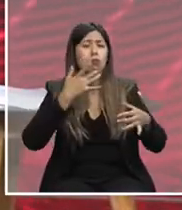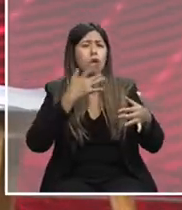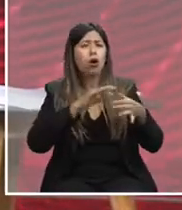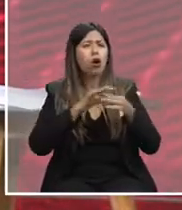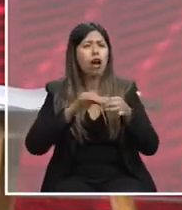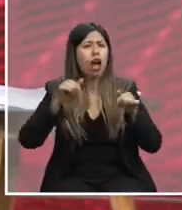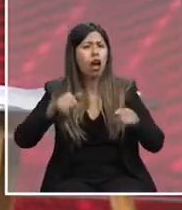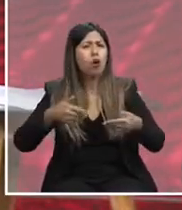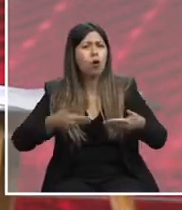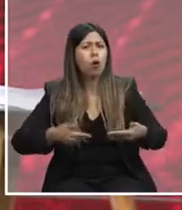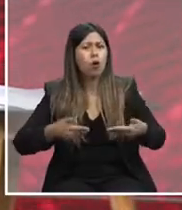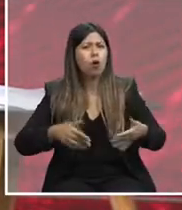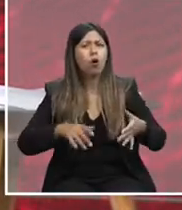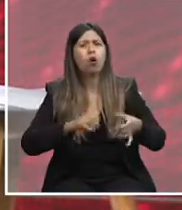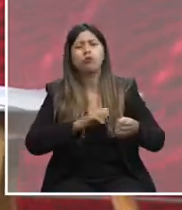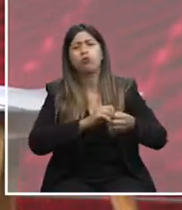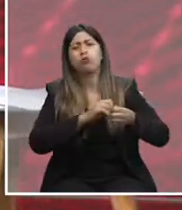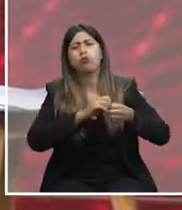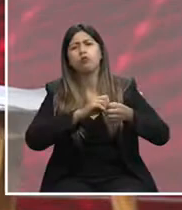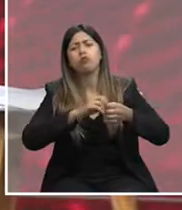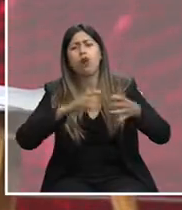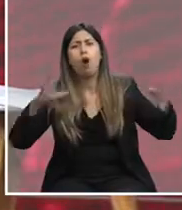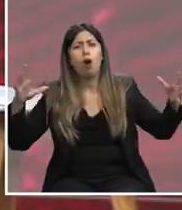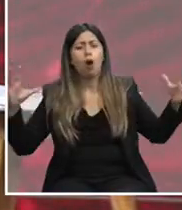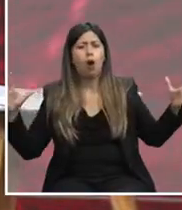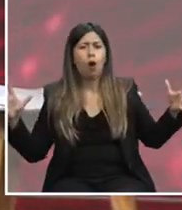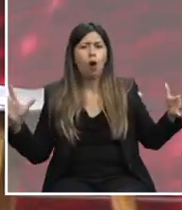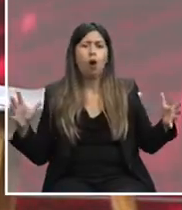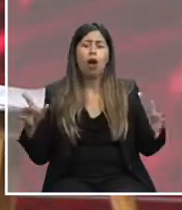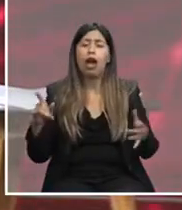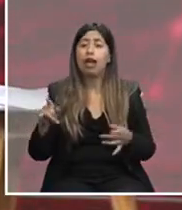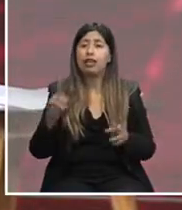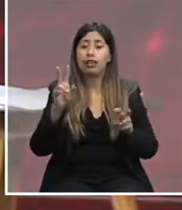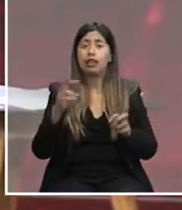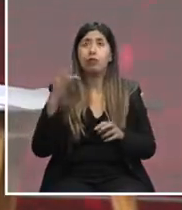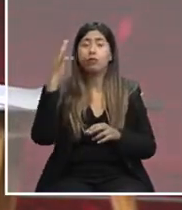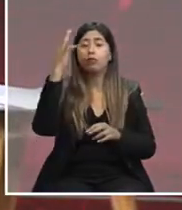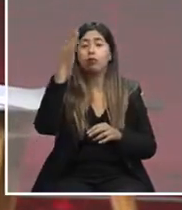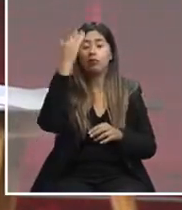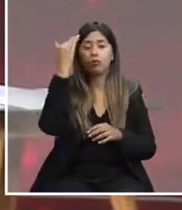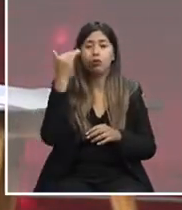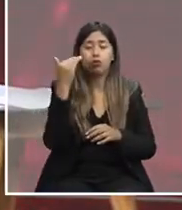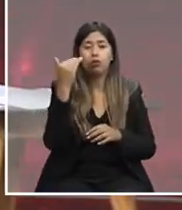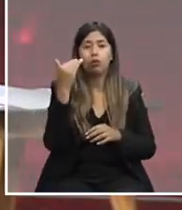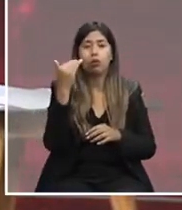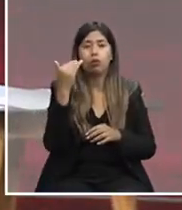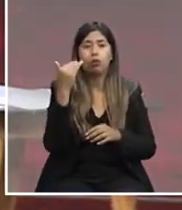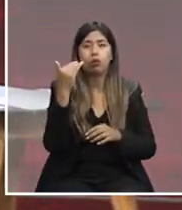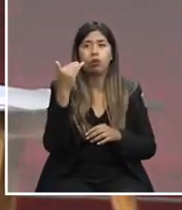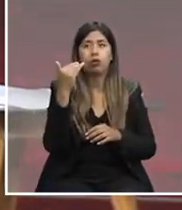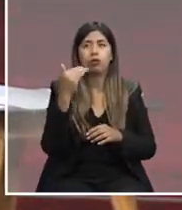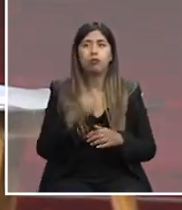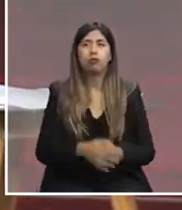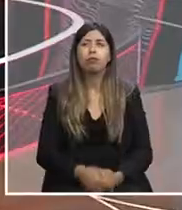ha crecido y se ha evaporado tanto este fenómeno al punto de volverse viral,